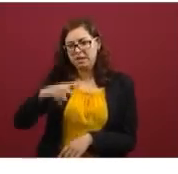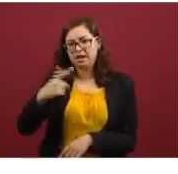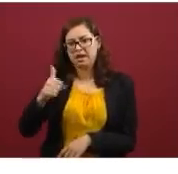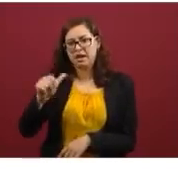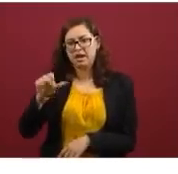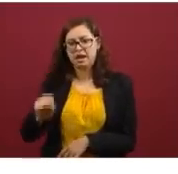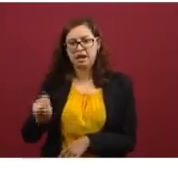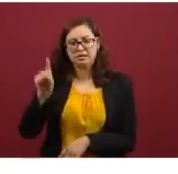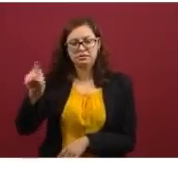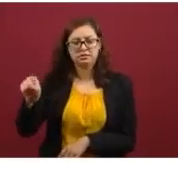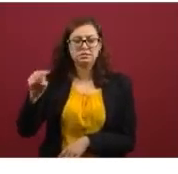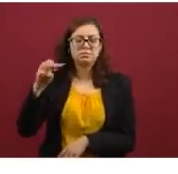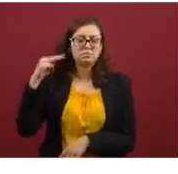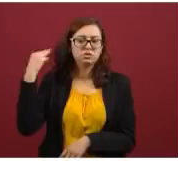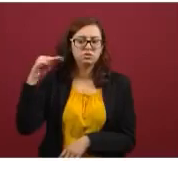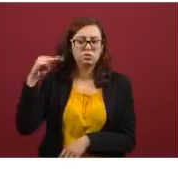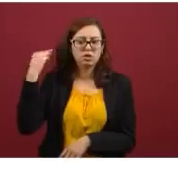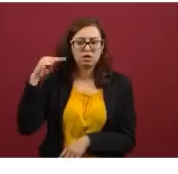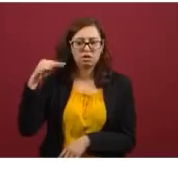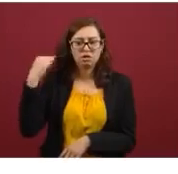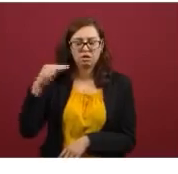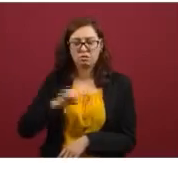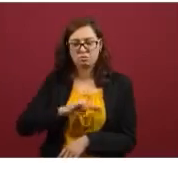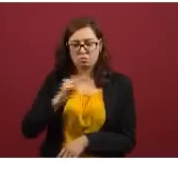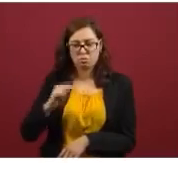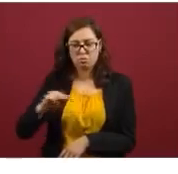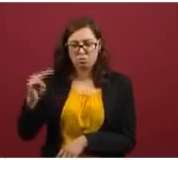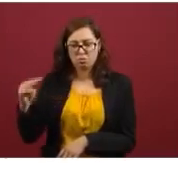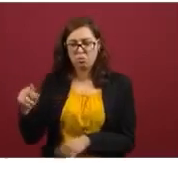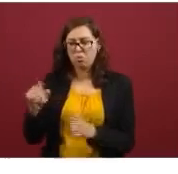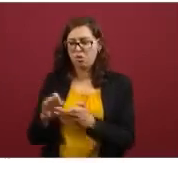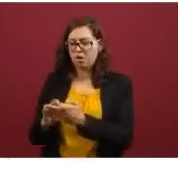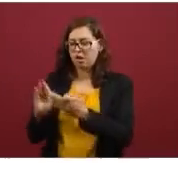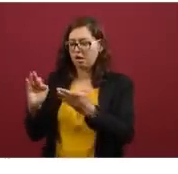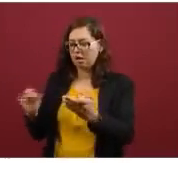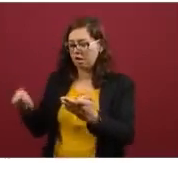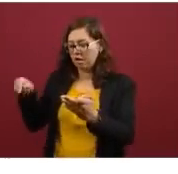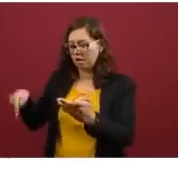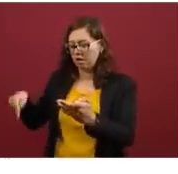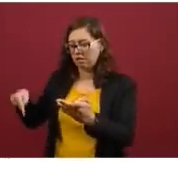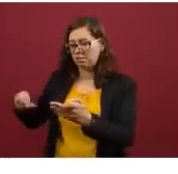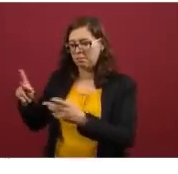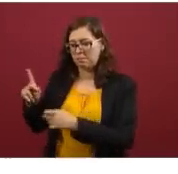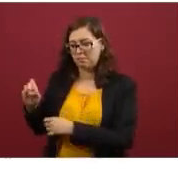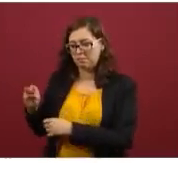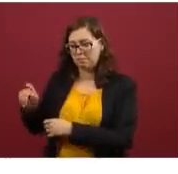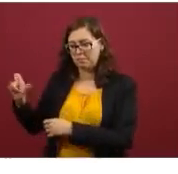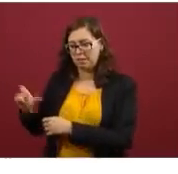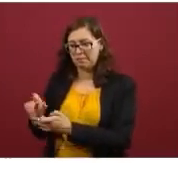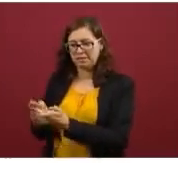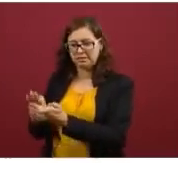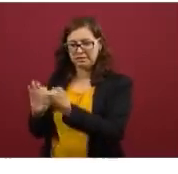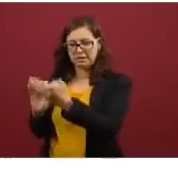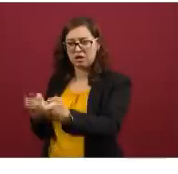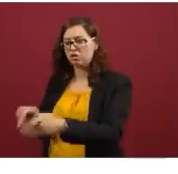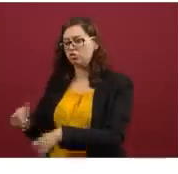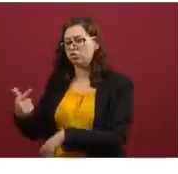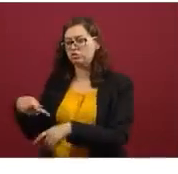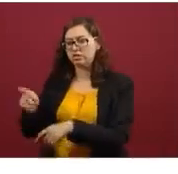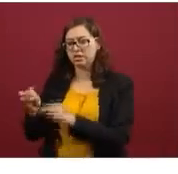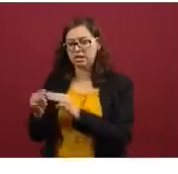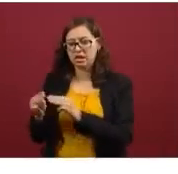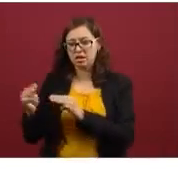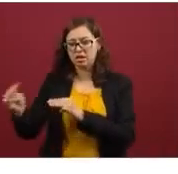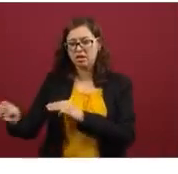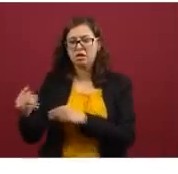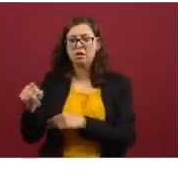en Morelia, Michoacán, que está a 12 kilómetros del centro de abasto, que tiene un precio al público de 13